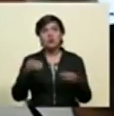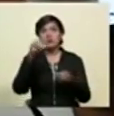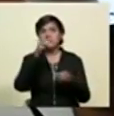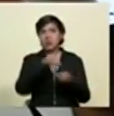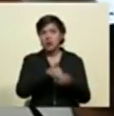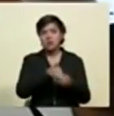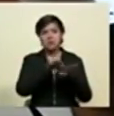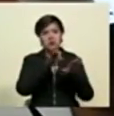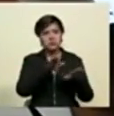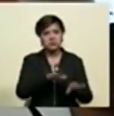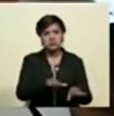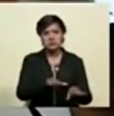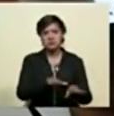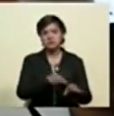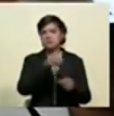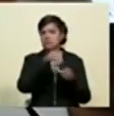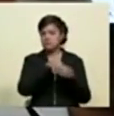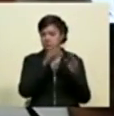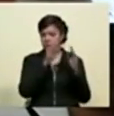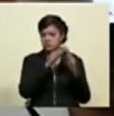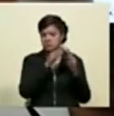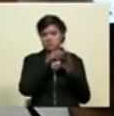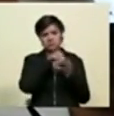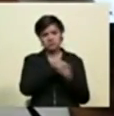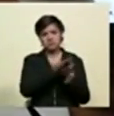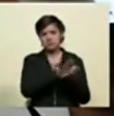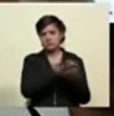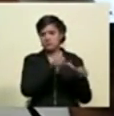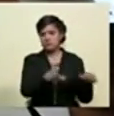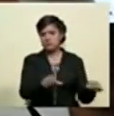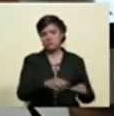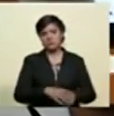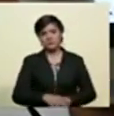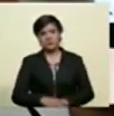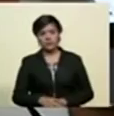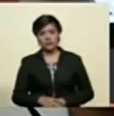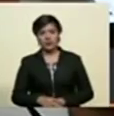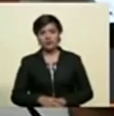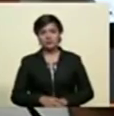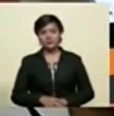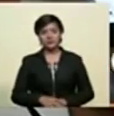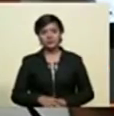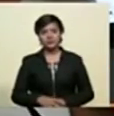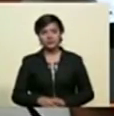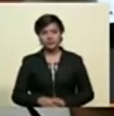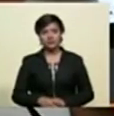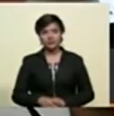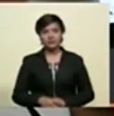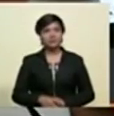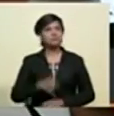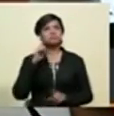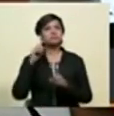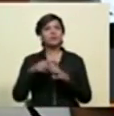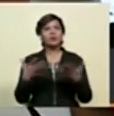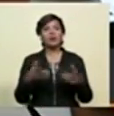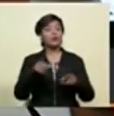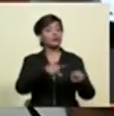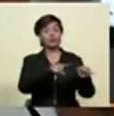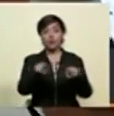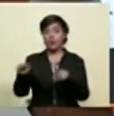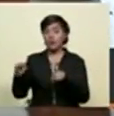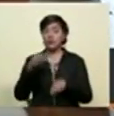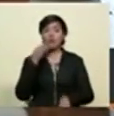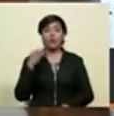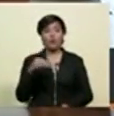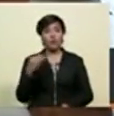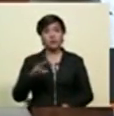sembraditos, en sus finquitas. En sus finquitas. Y la idea es que esos muchachos